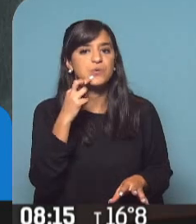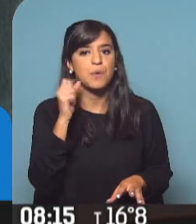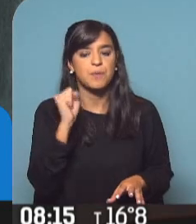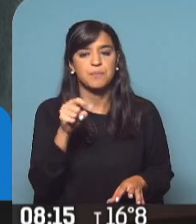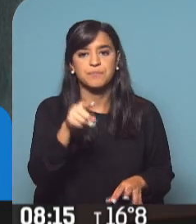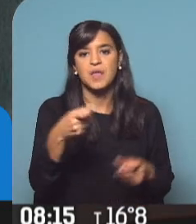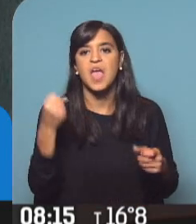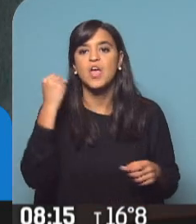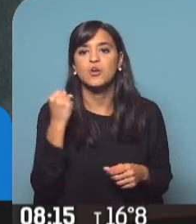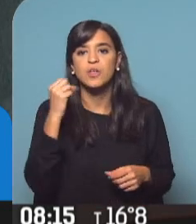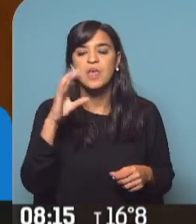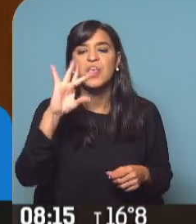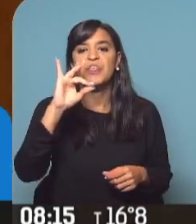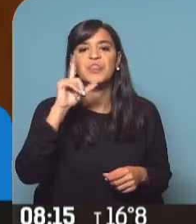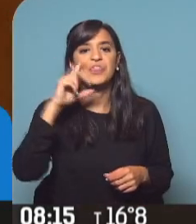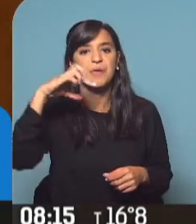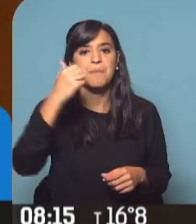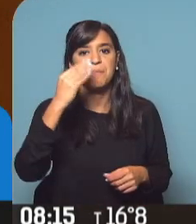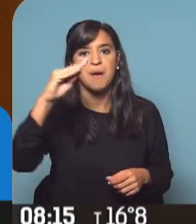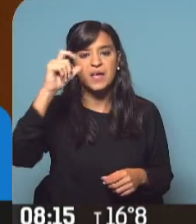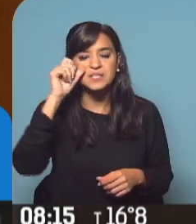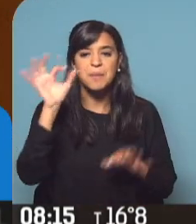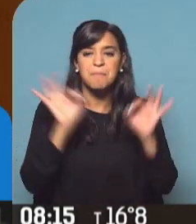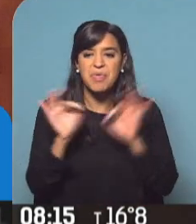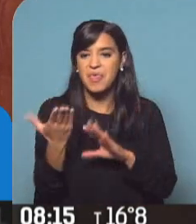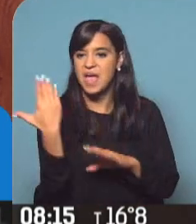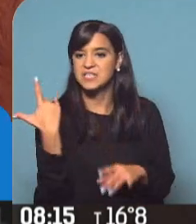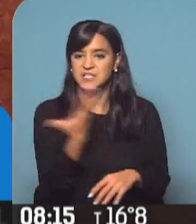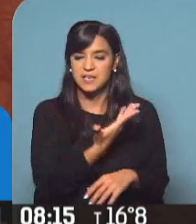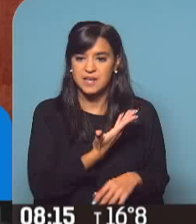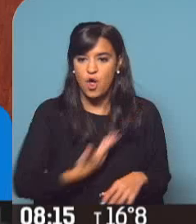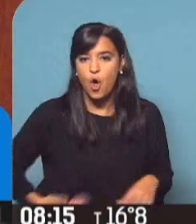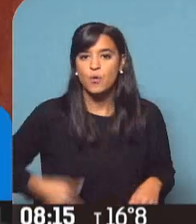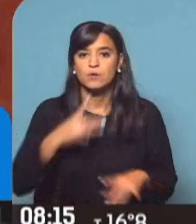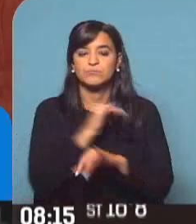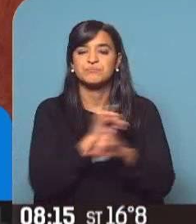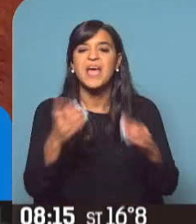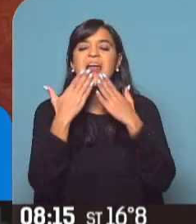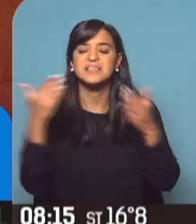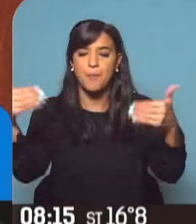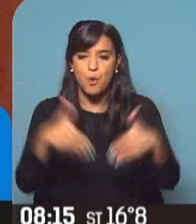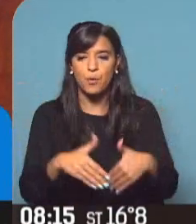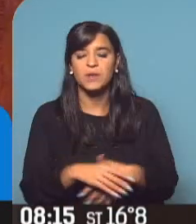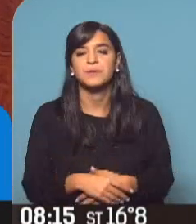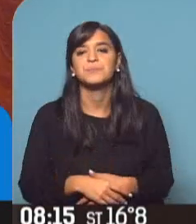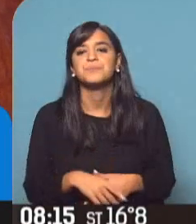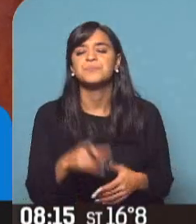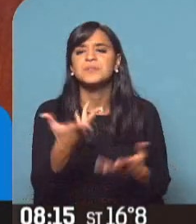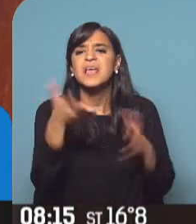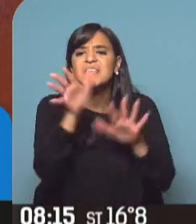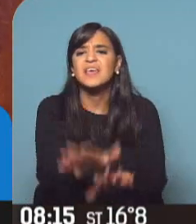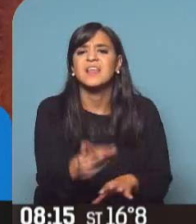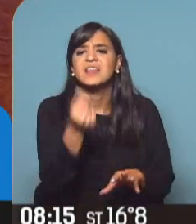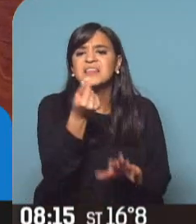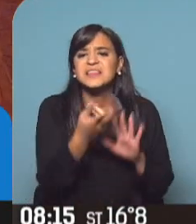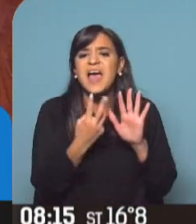acompaña el economista también dispatches para analizar las medidas que anunció hace el gobierno también gracias por venir es un placer donde tenemos en lo que es el congelamiento de tarifas